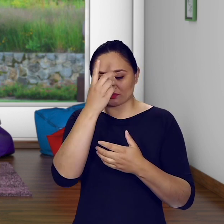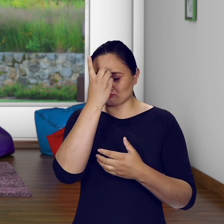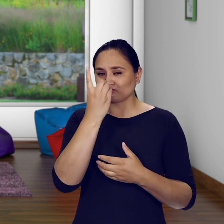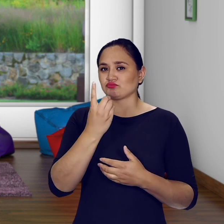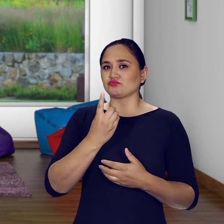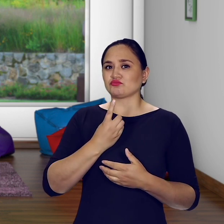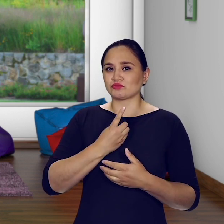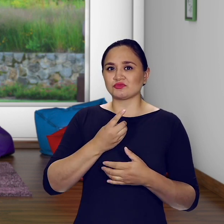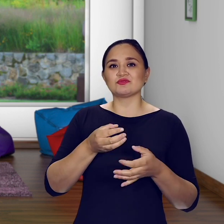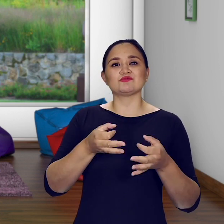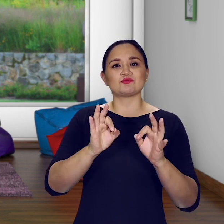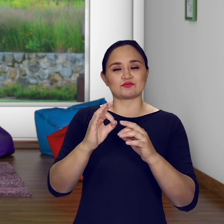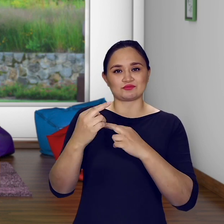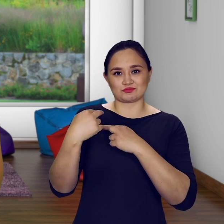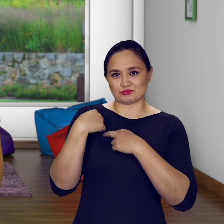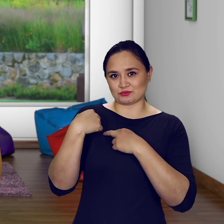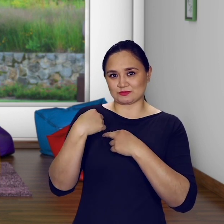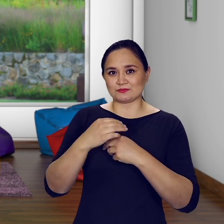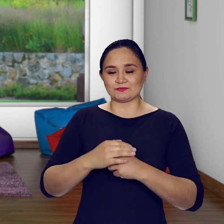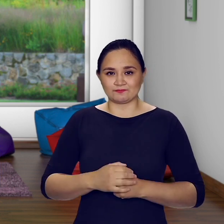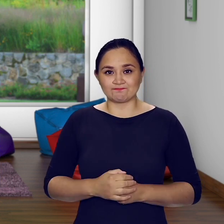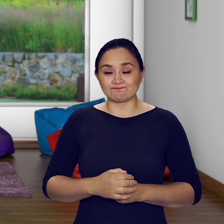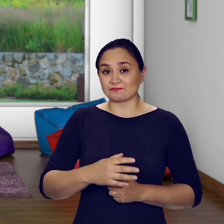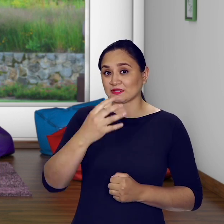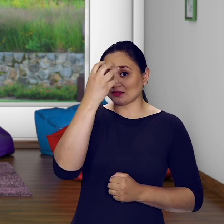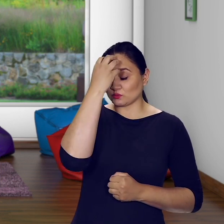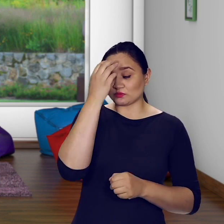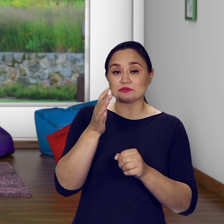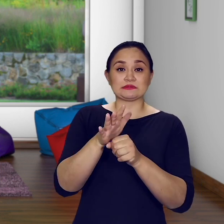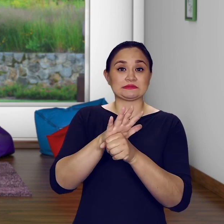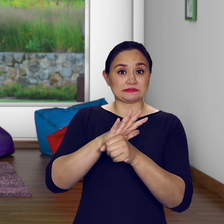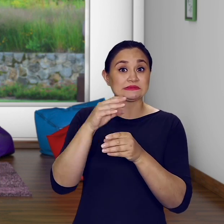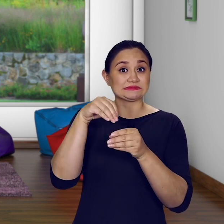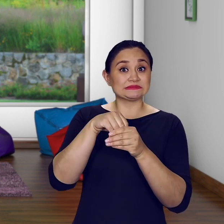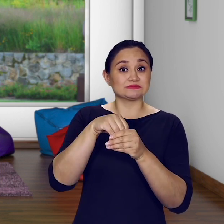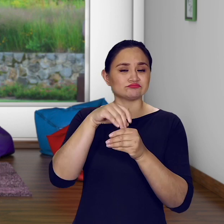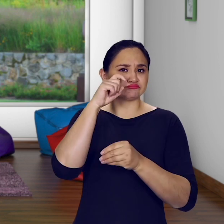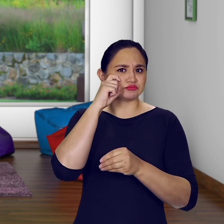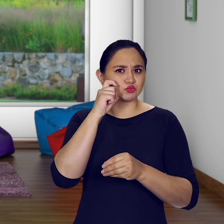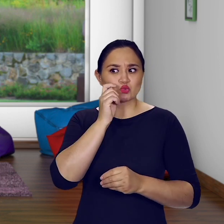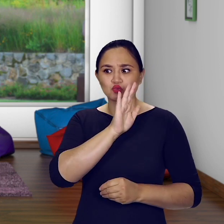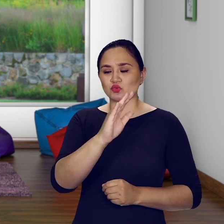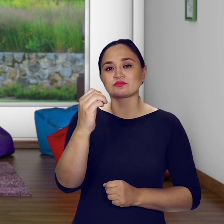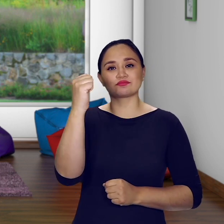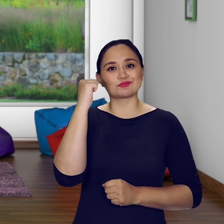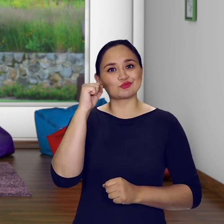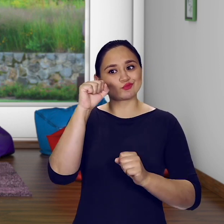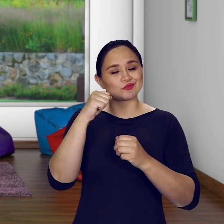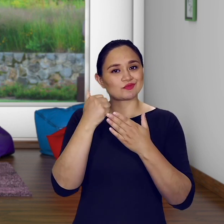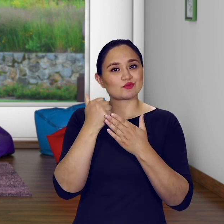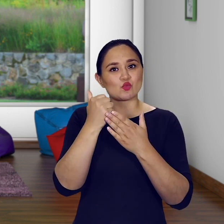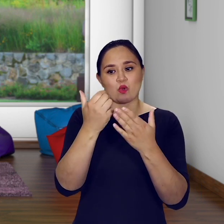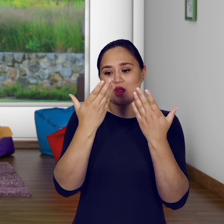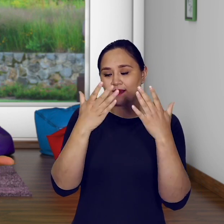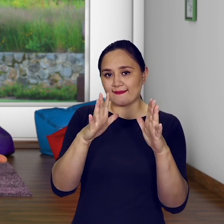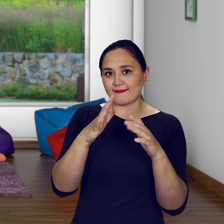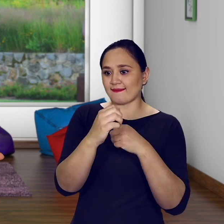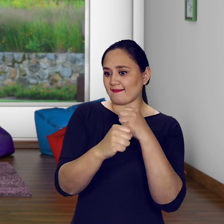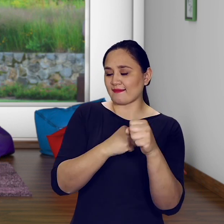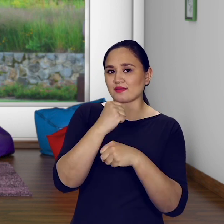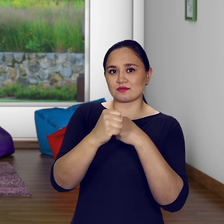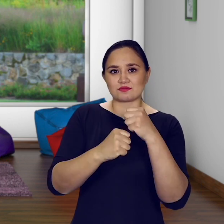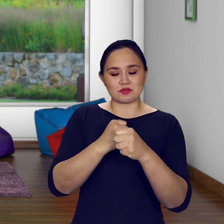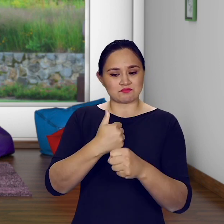la toma de decisiones de manera responsable. La educación integral en sexualidad es un derecho que permite que, a cualquier